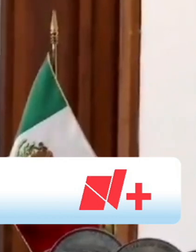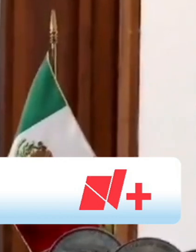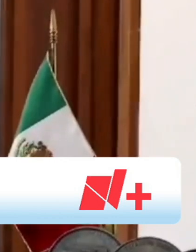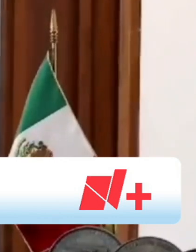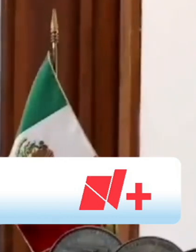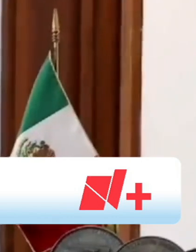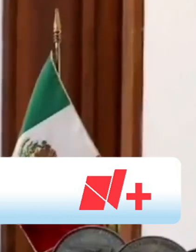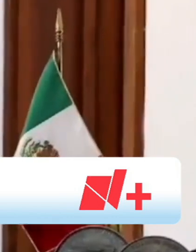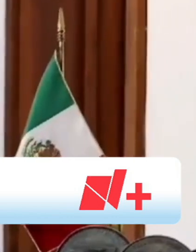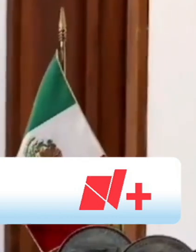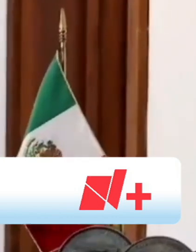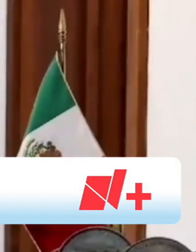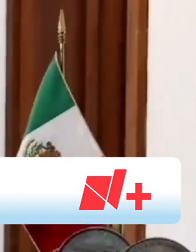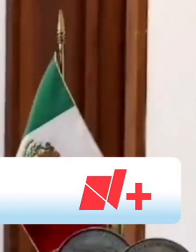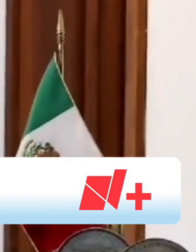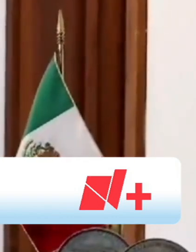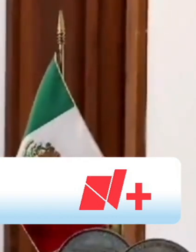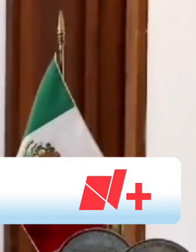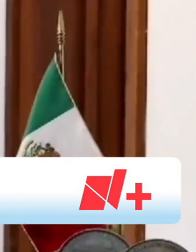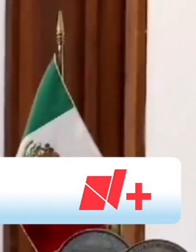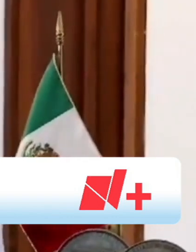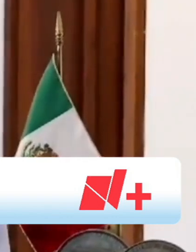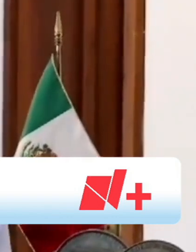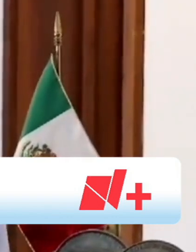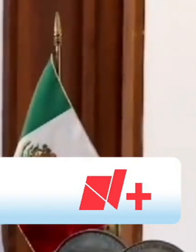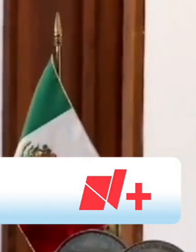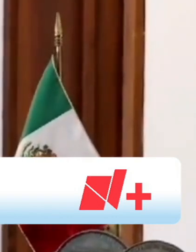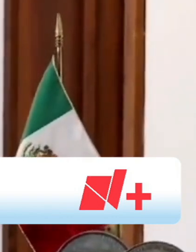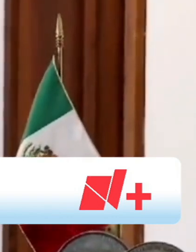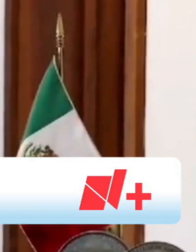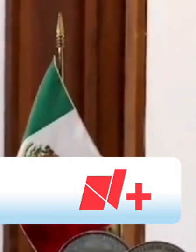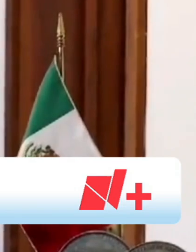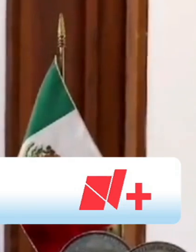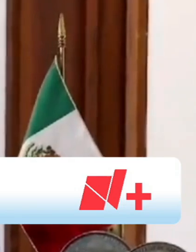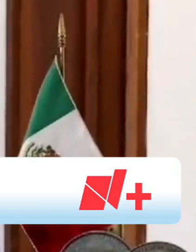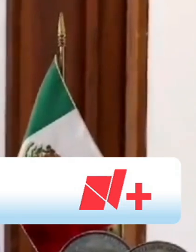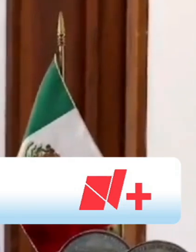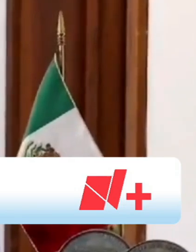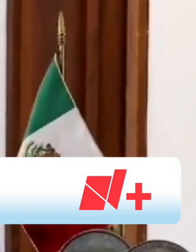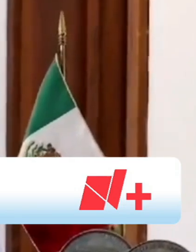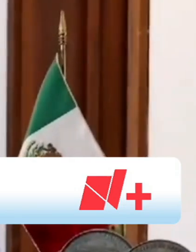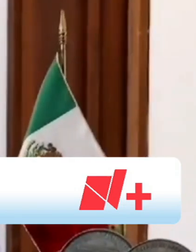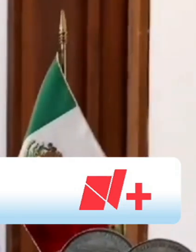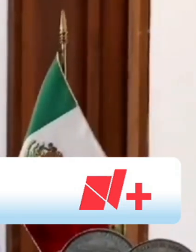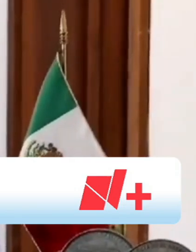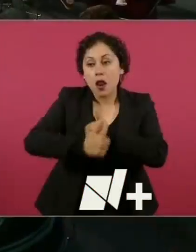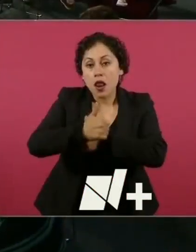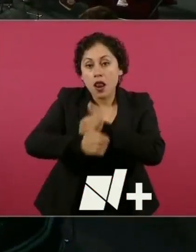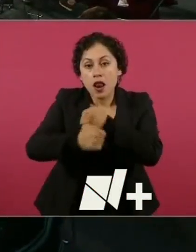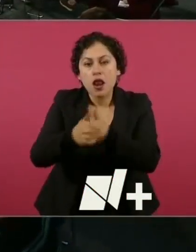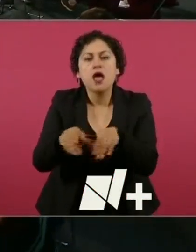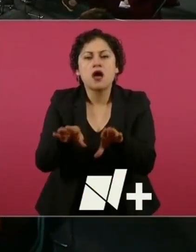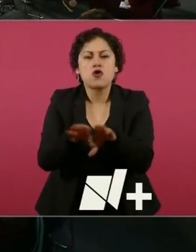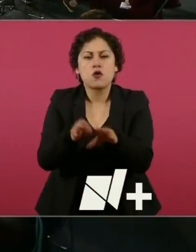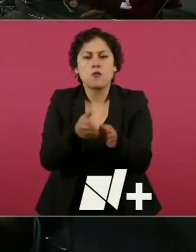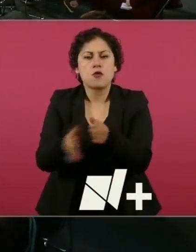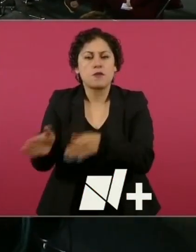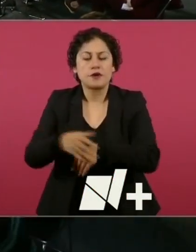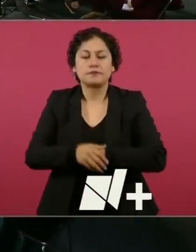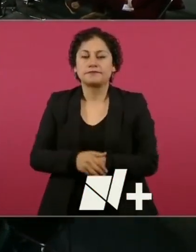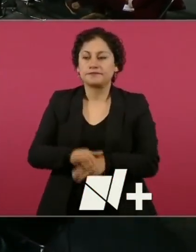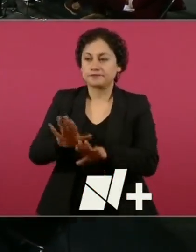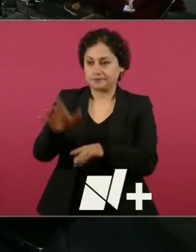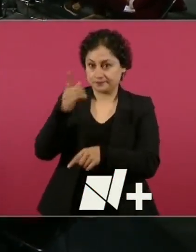delincuencia de estas bandas, de querer enfrentar a la sociedad con las autoridades. Lo de Michoacán ya se